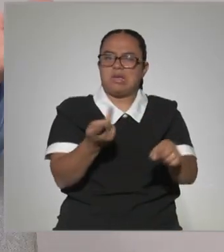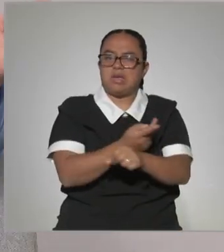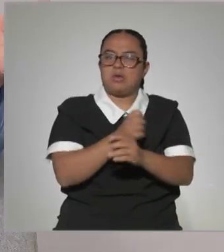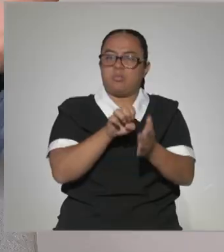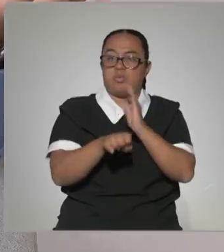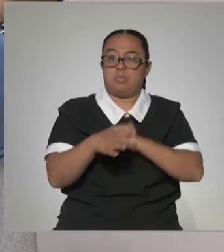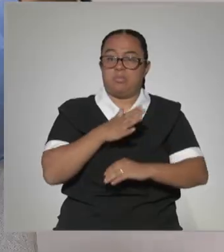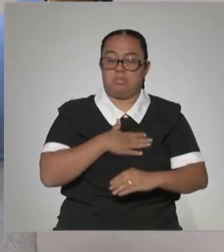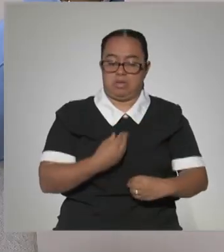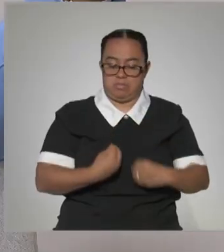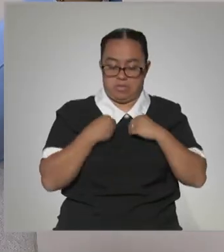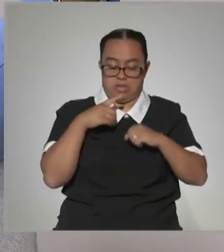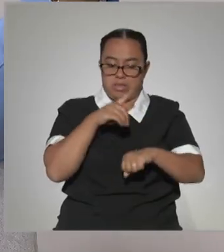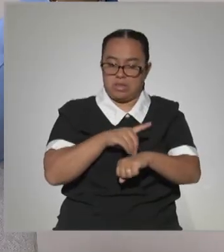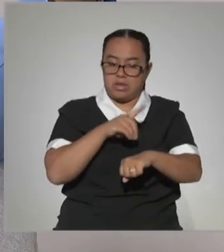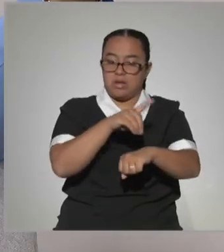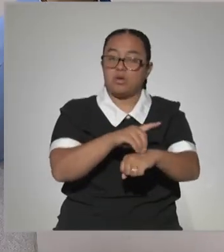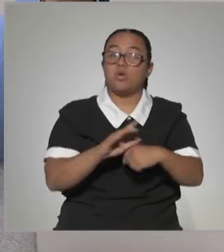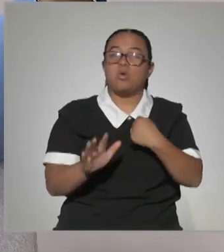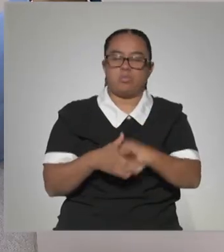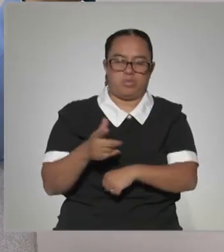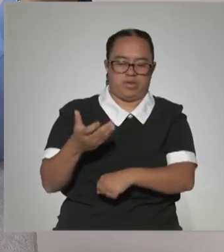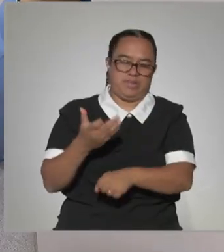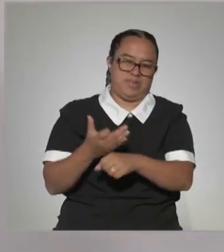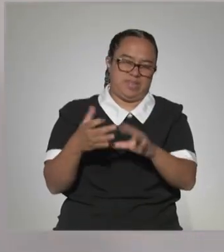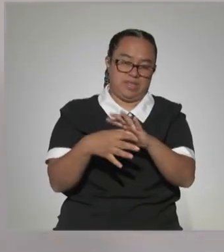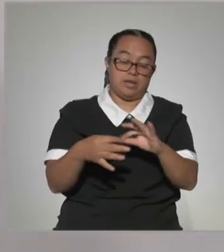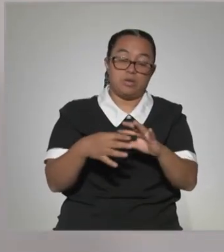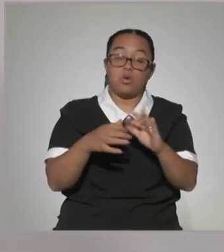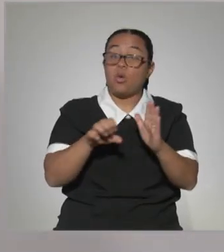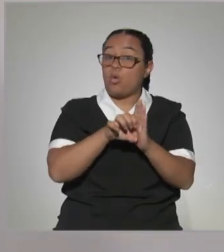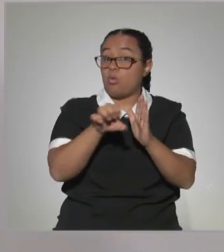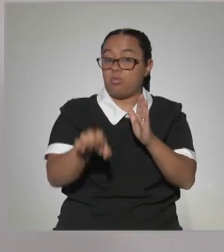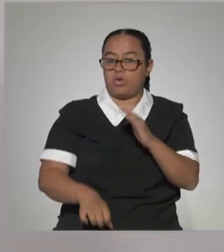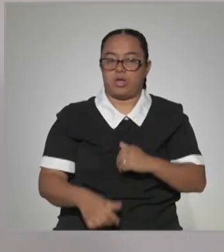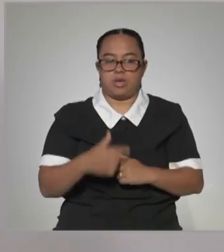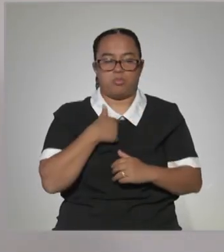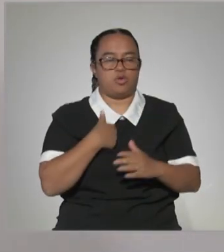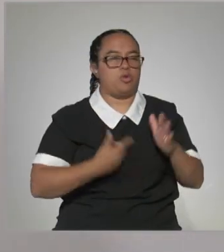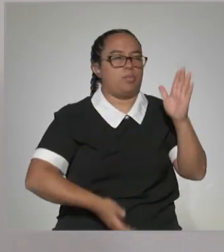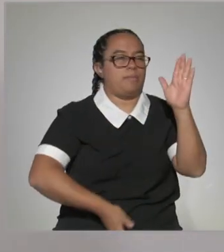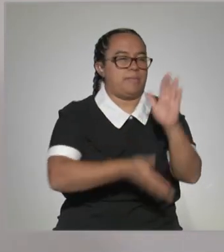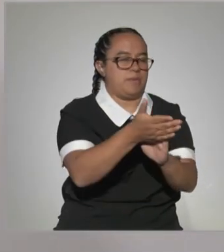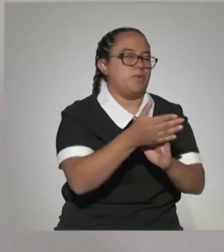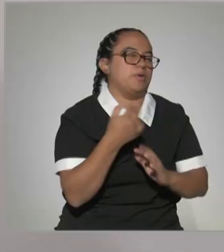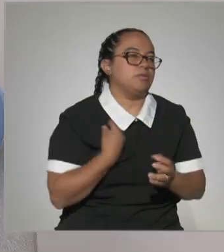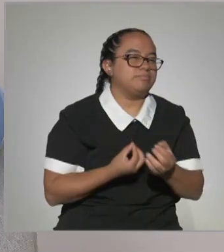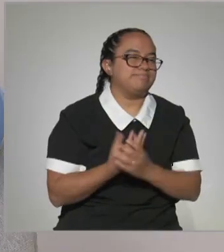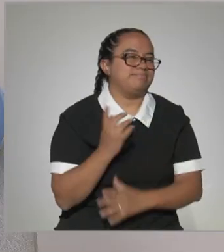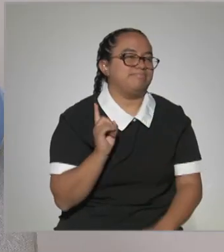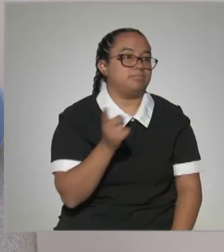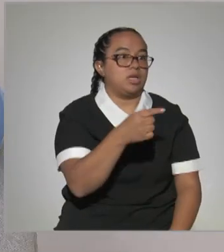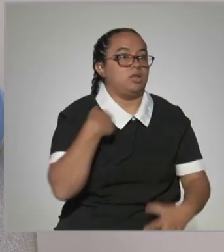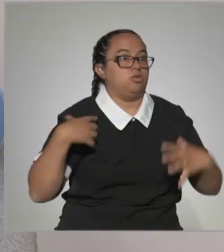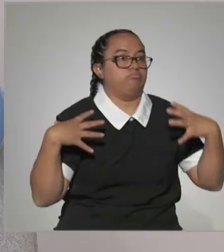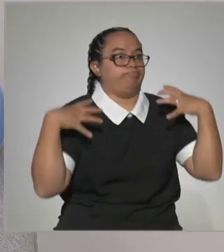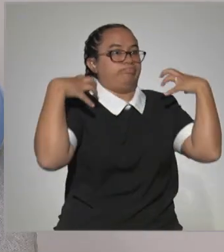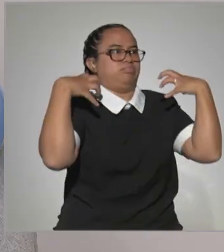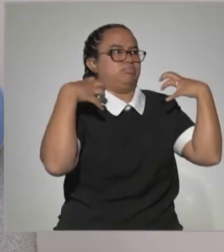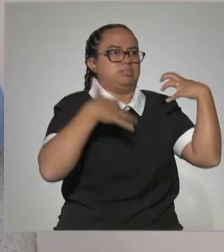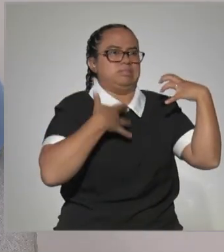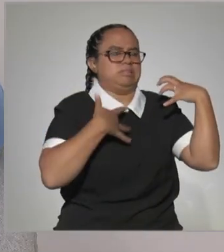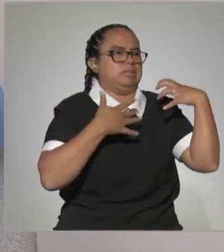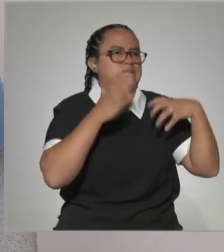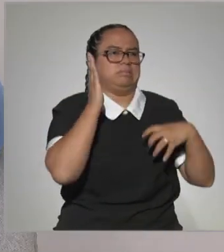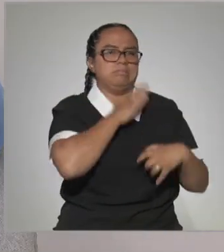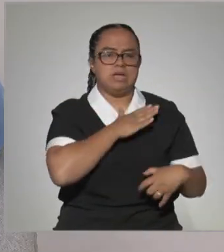día a día, porque justamente eso es lo que ustedes están diciendo. Si yo salgo y mis amortiguadores están duros, como dices tú, pues